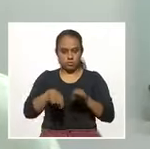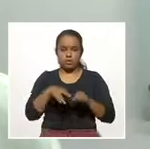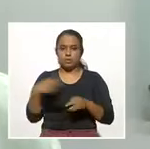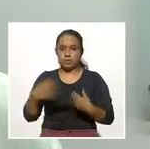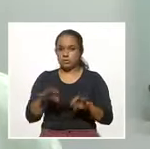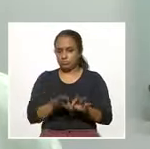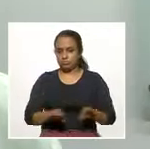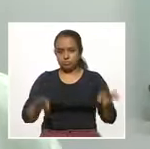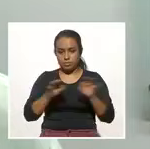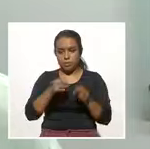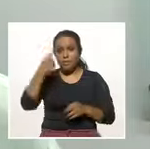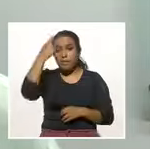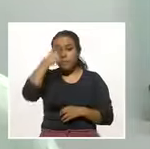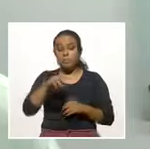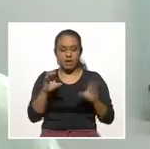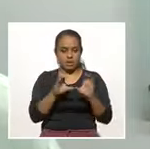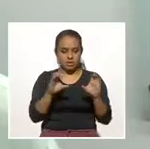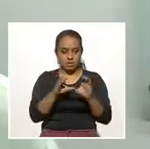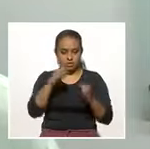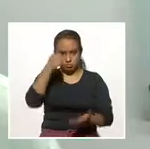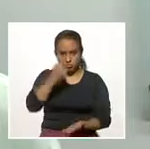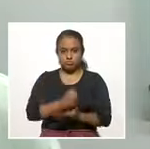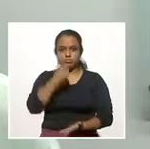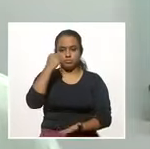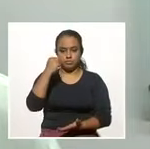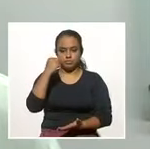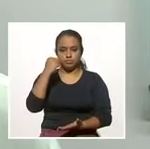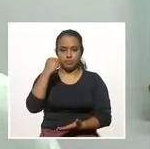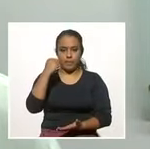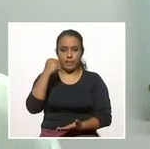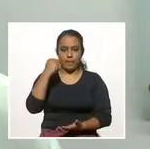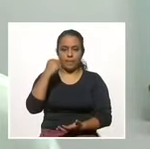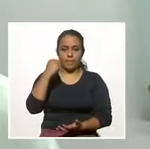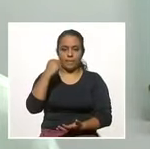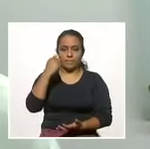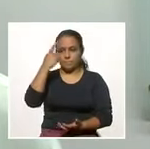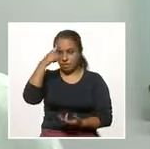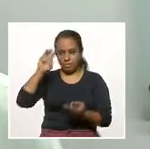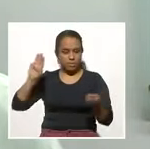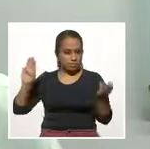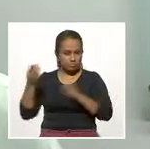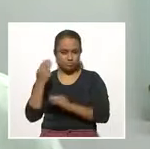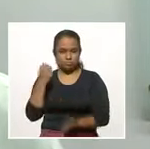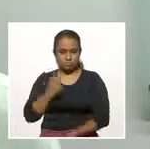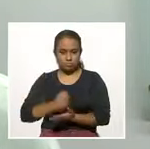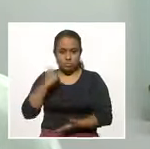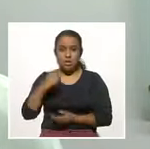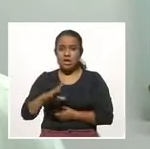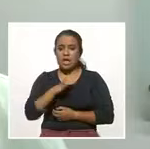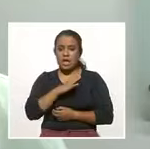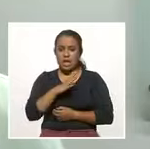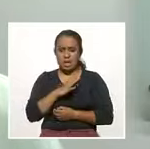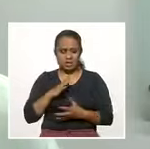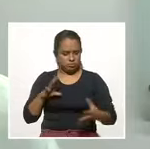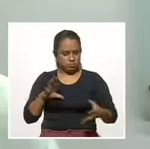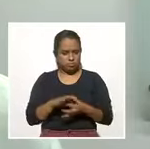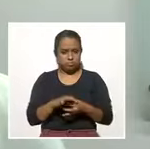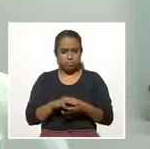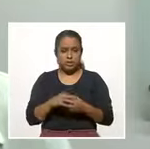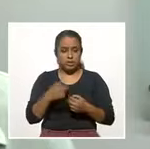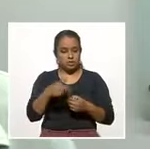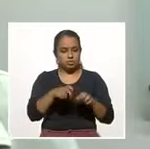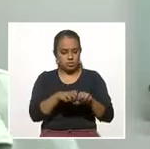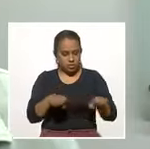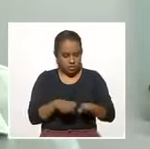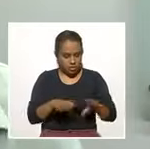importante para certificarnos, acreditarnos a nivel mundial. Tenemos muy buenos vínculos también con equipos